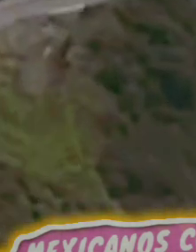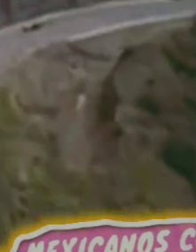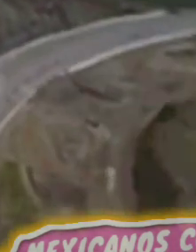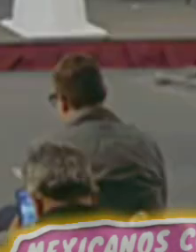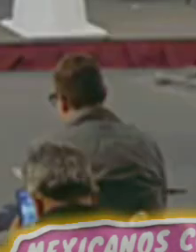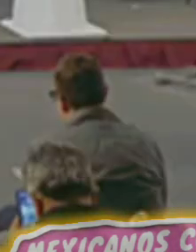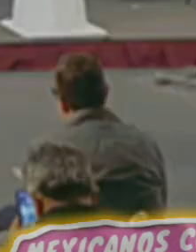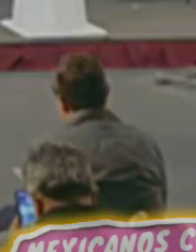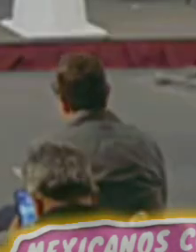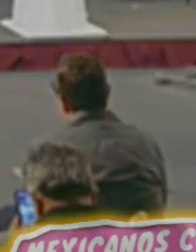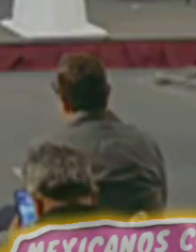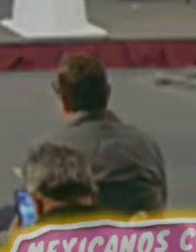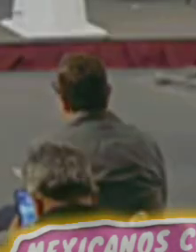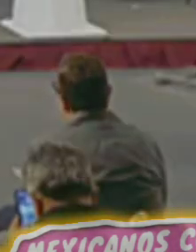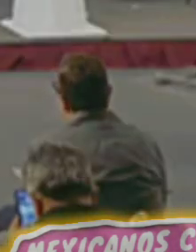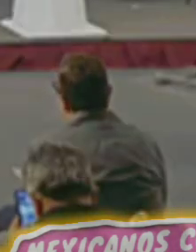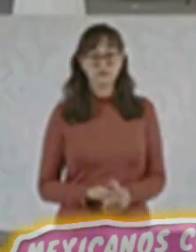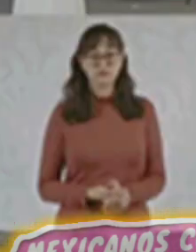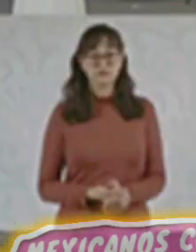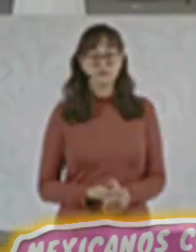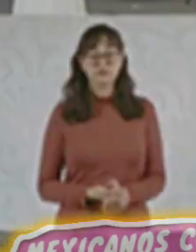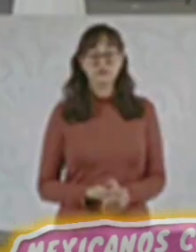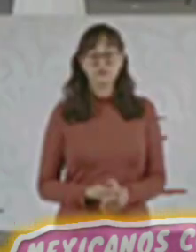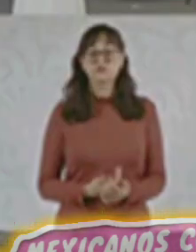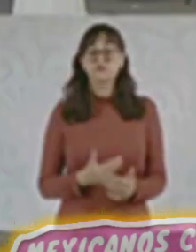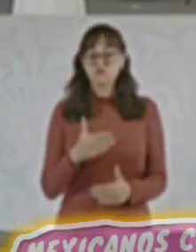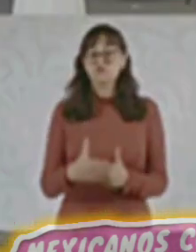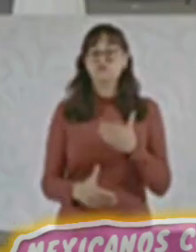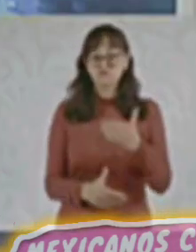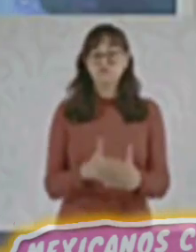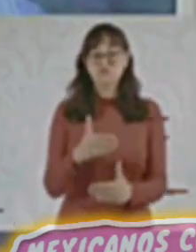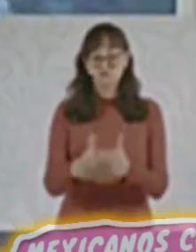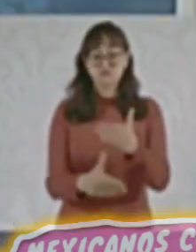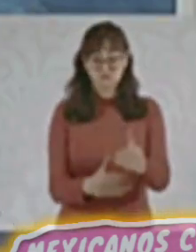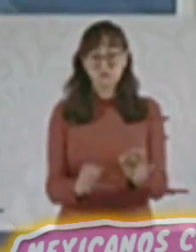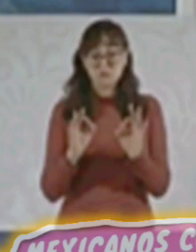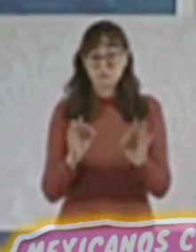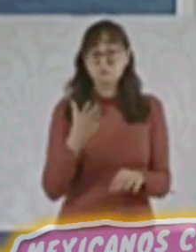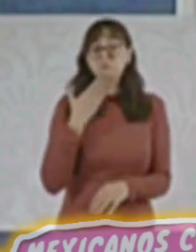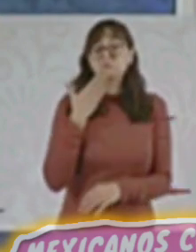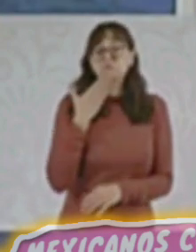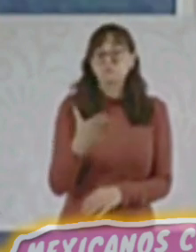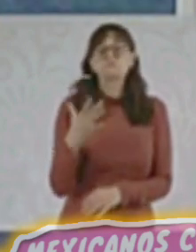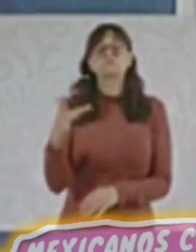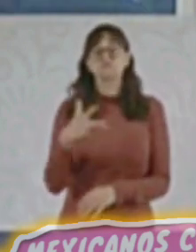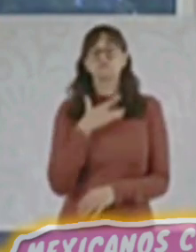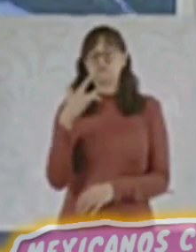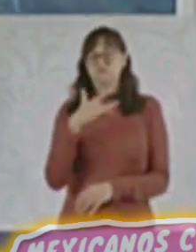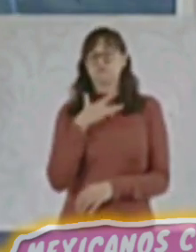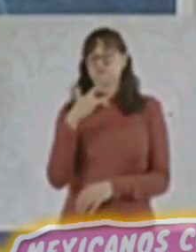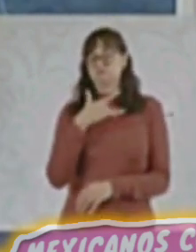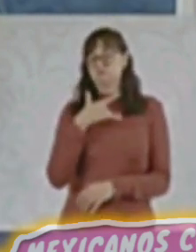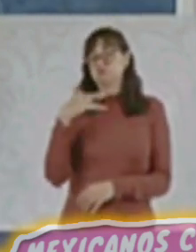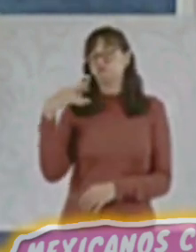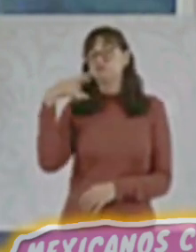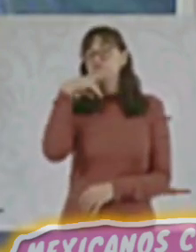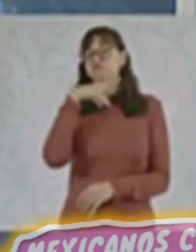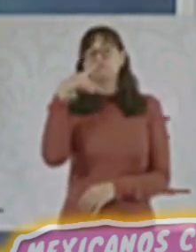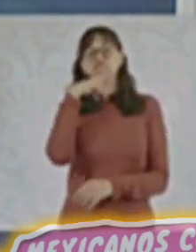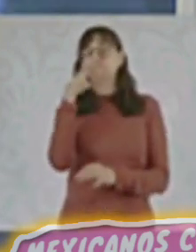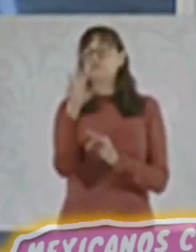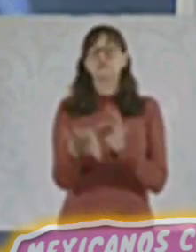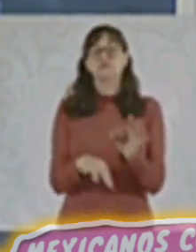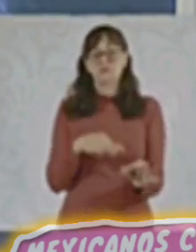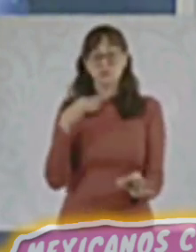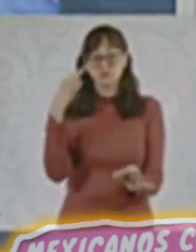avanzando bien. Entonces ya pronto esperemos ya tenerla concluida.